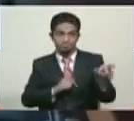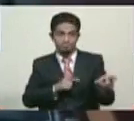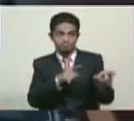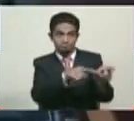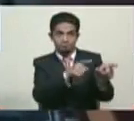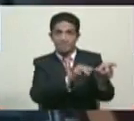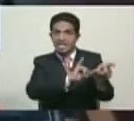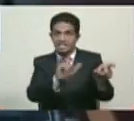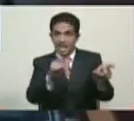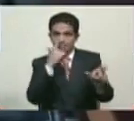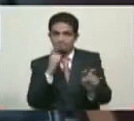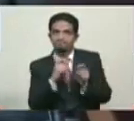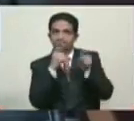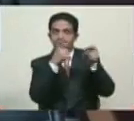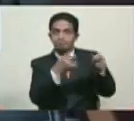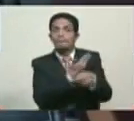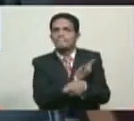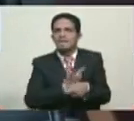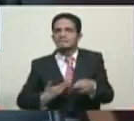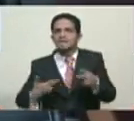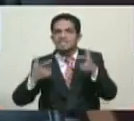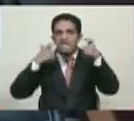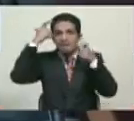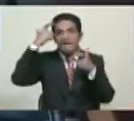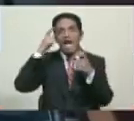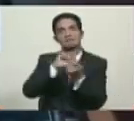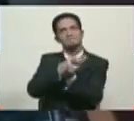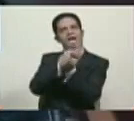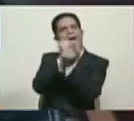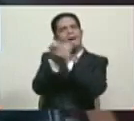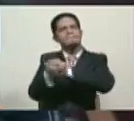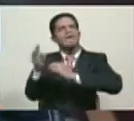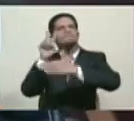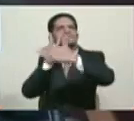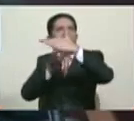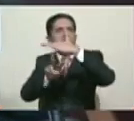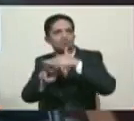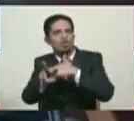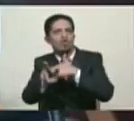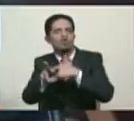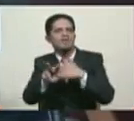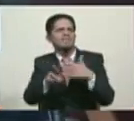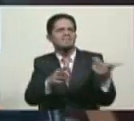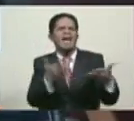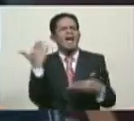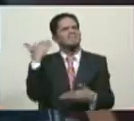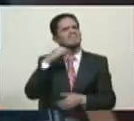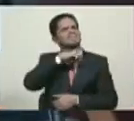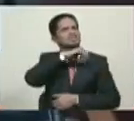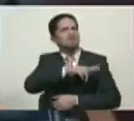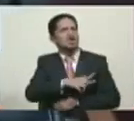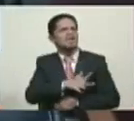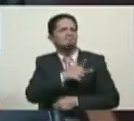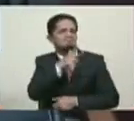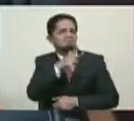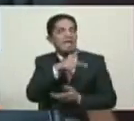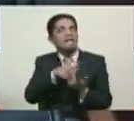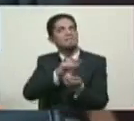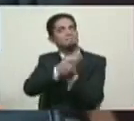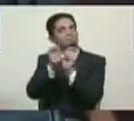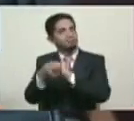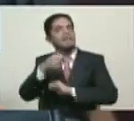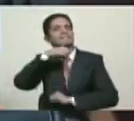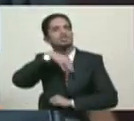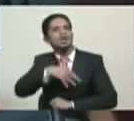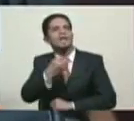presidente, quien tuvo la visión de cambiarnos la historia gris por una historia bonita, llena de esperanza y, lo más importante,